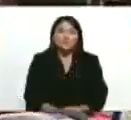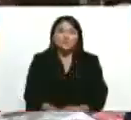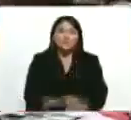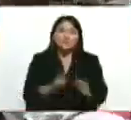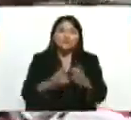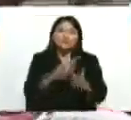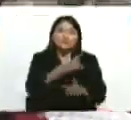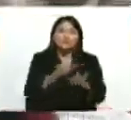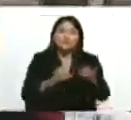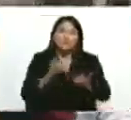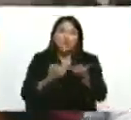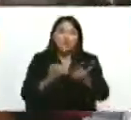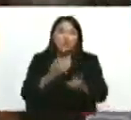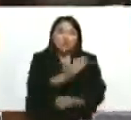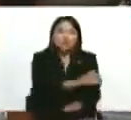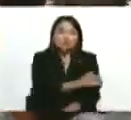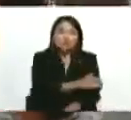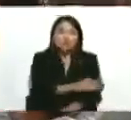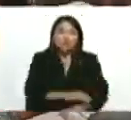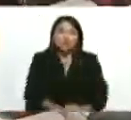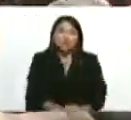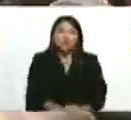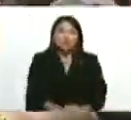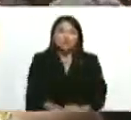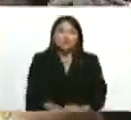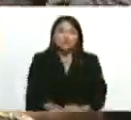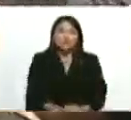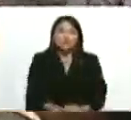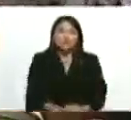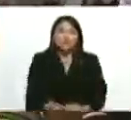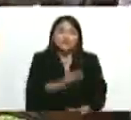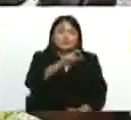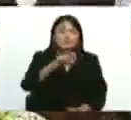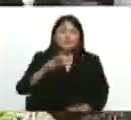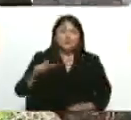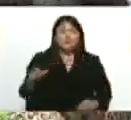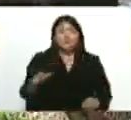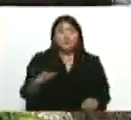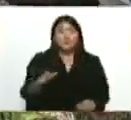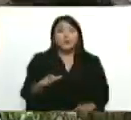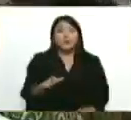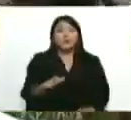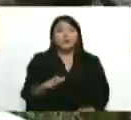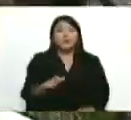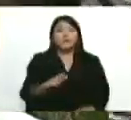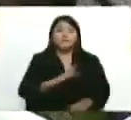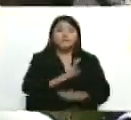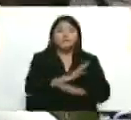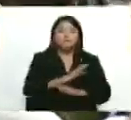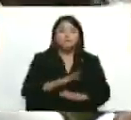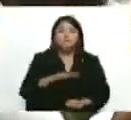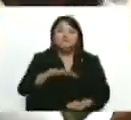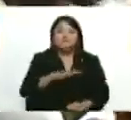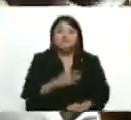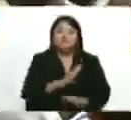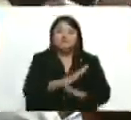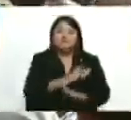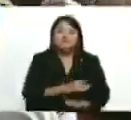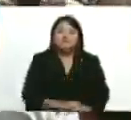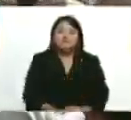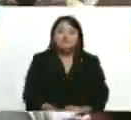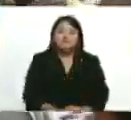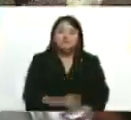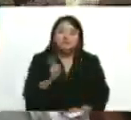está doliendo. Porque a una persona comete un delito, ¿dónde lo sancionan? Va a